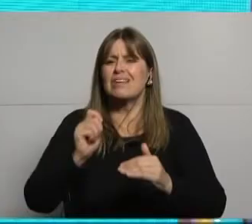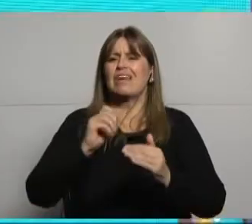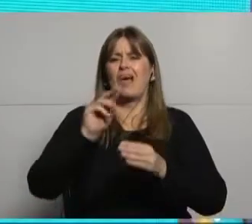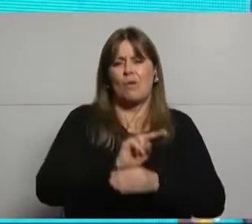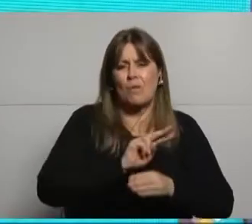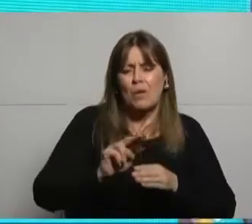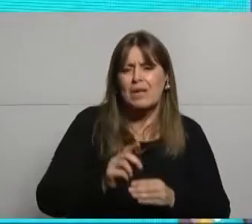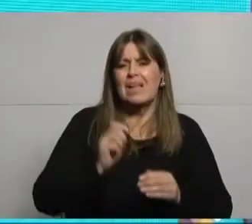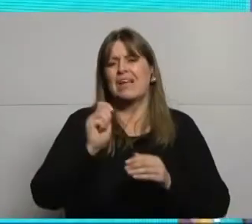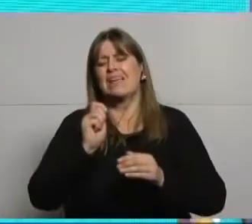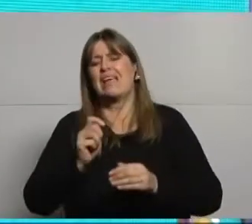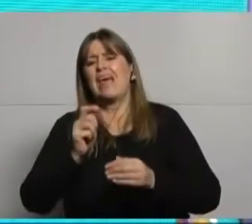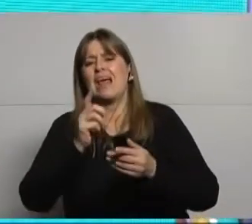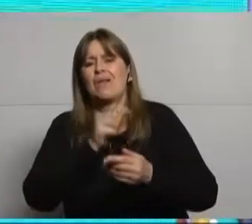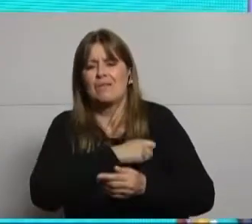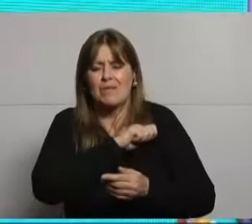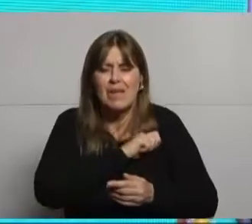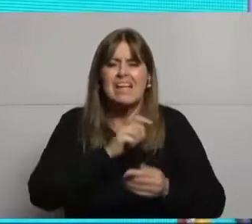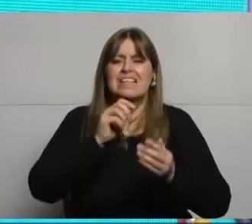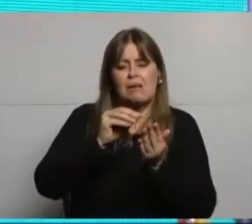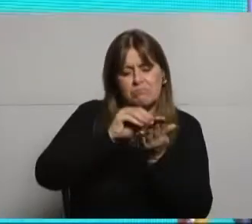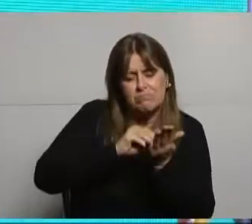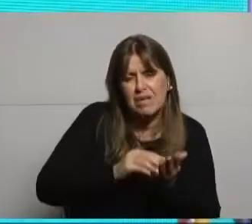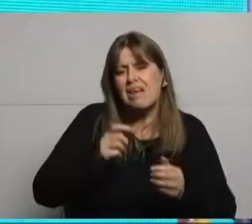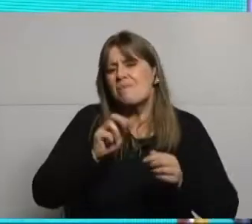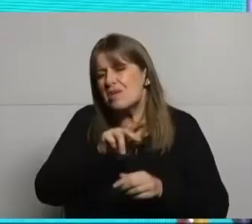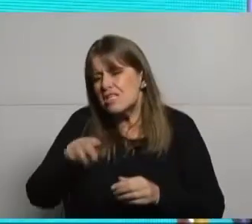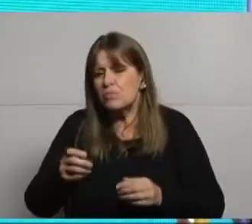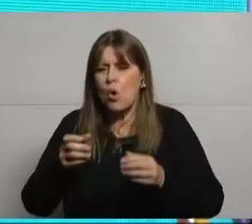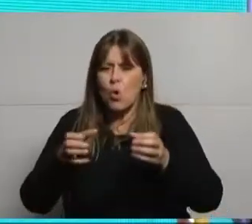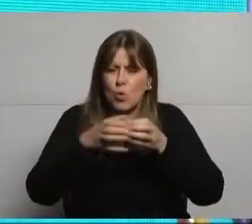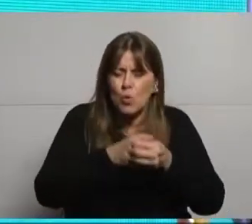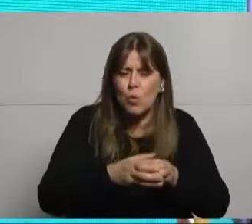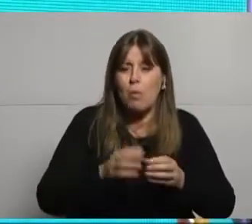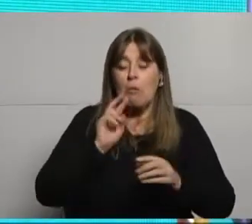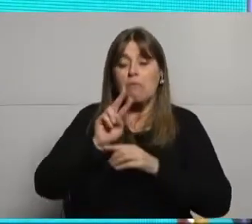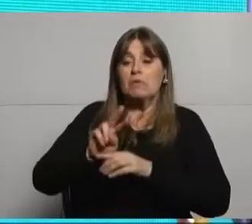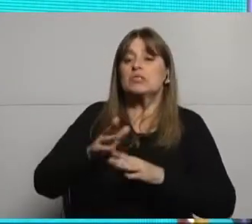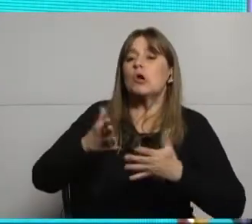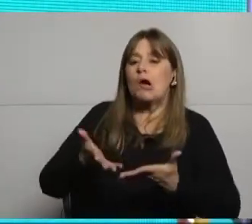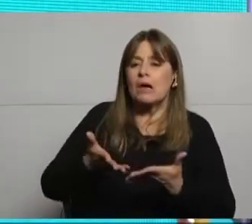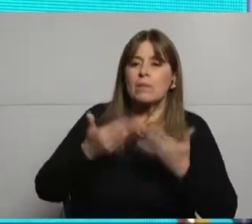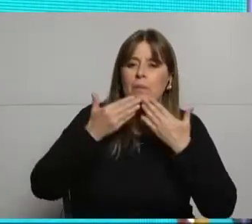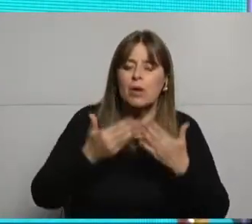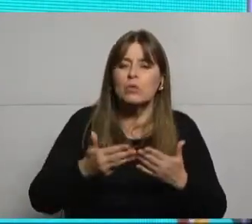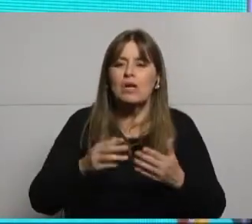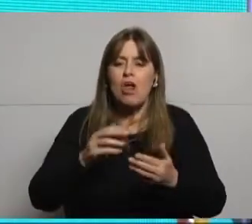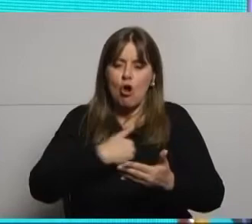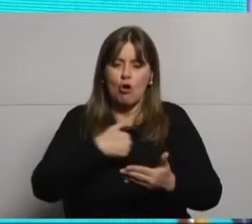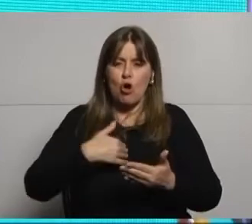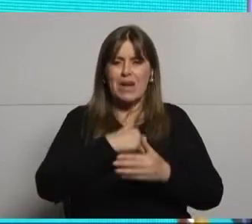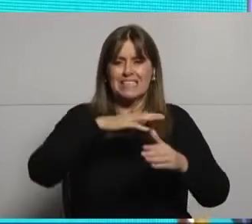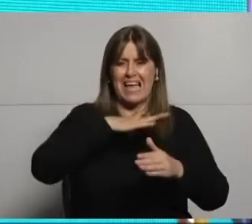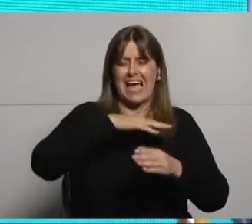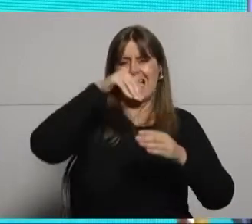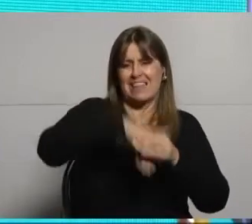audita, quién testea? ¿Son los mismos equipos? ¿Qué pasa qué visión tenés vos de los roles que existen